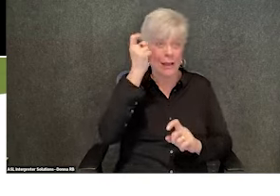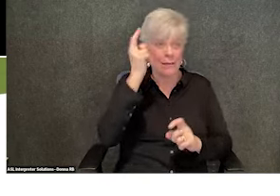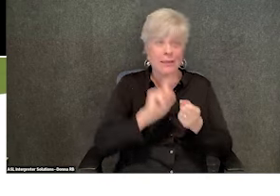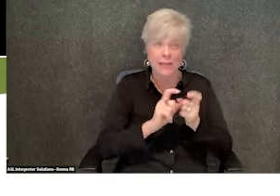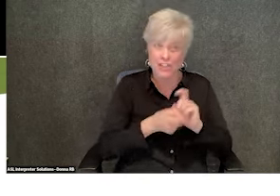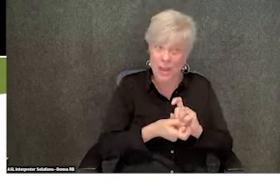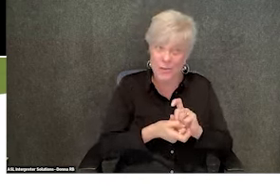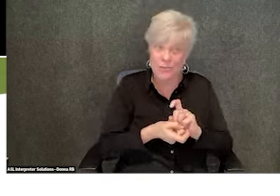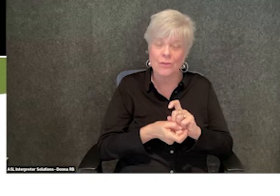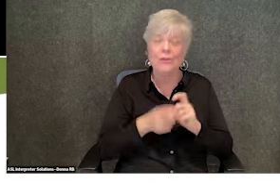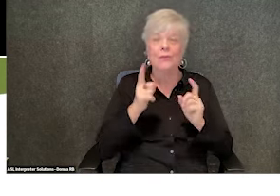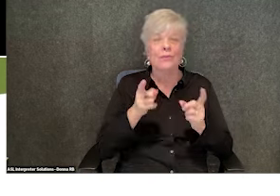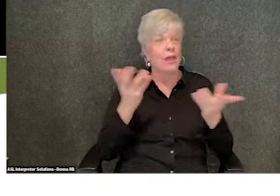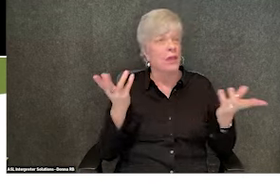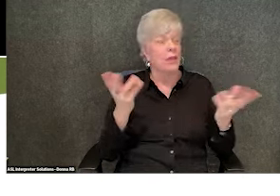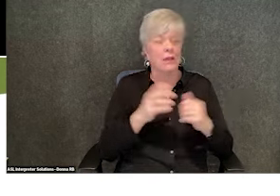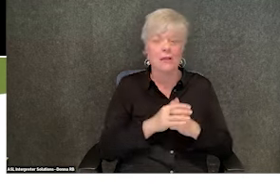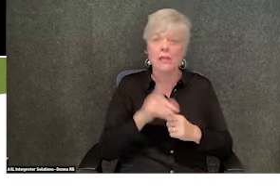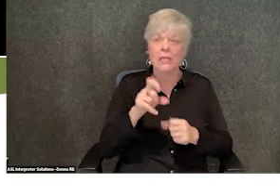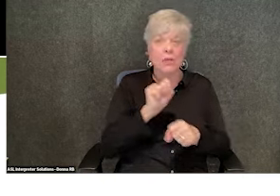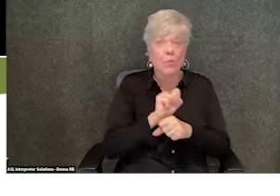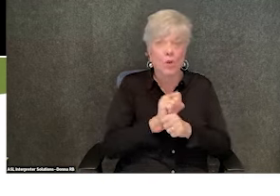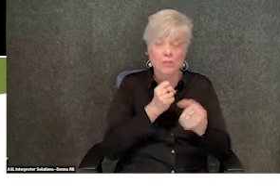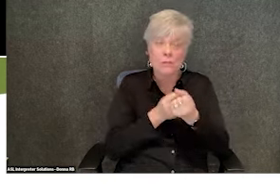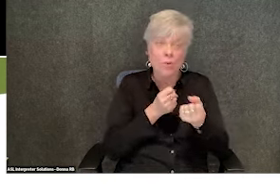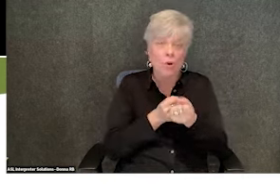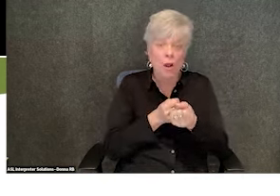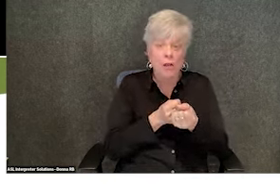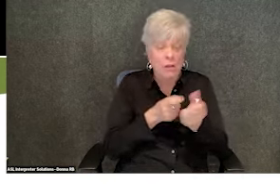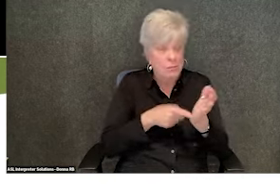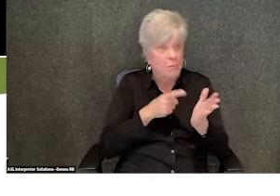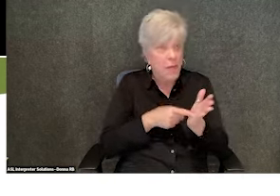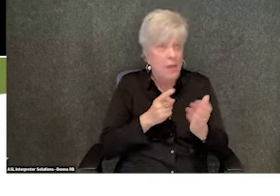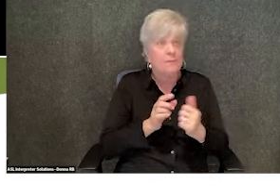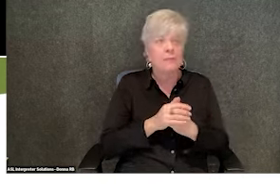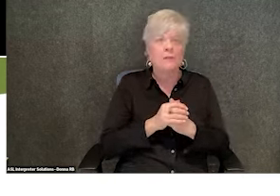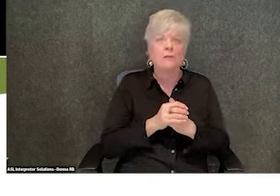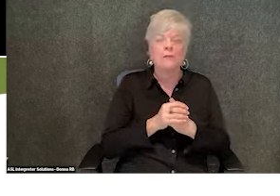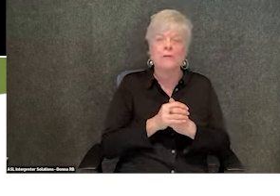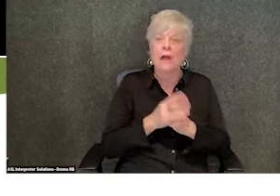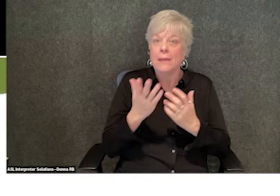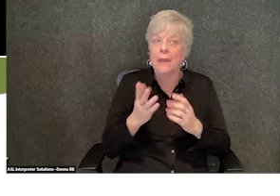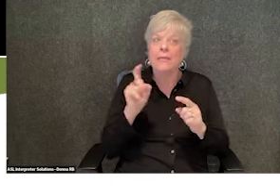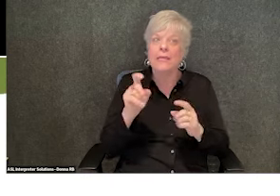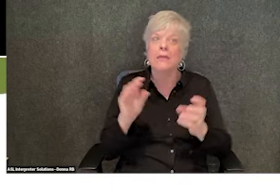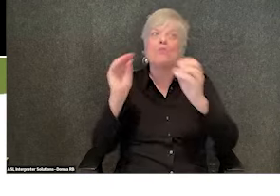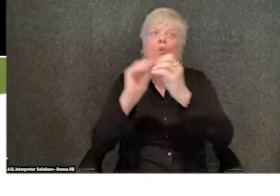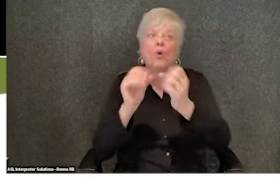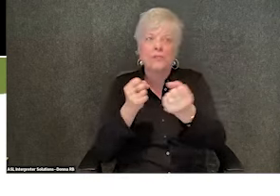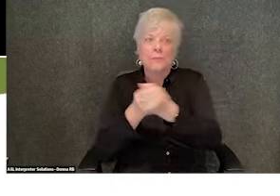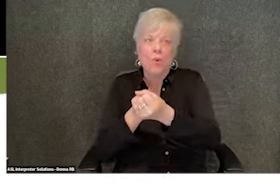o sea, de cognición, pueden tener cambios de experiencia en algún momento de su vida,